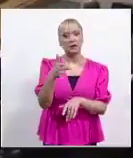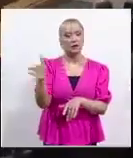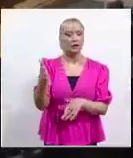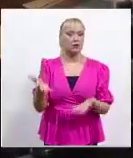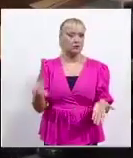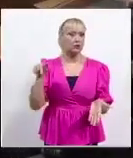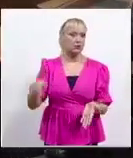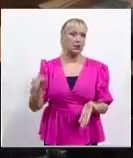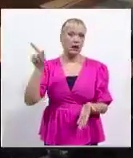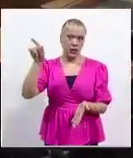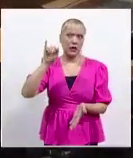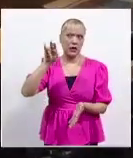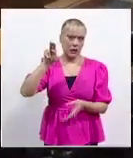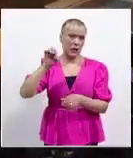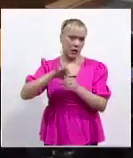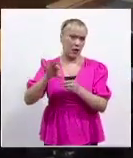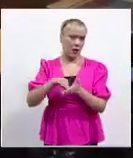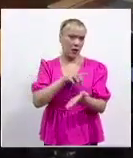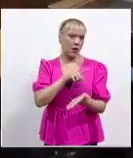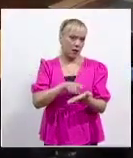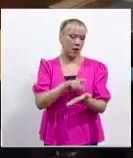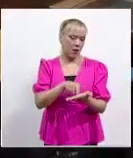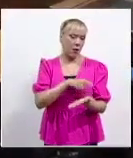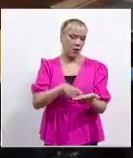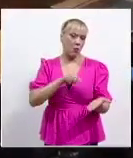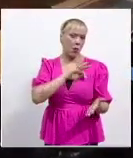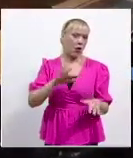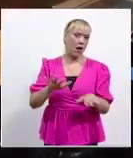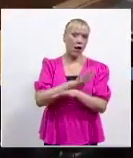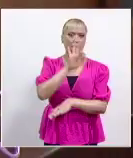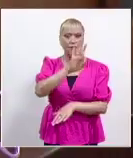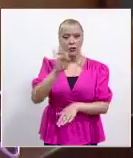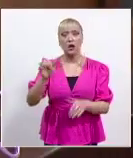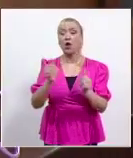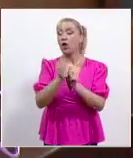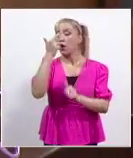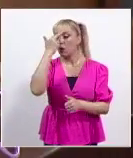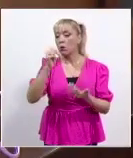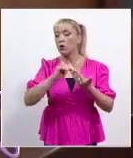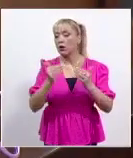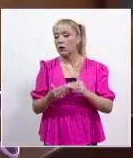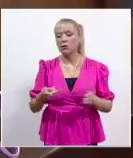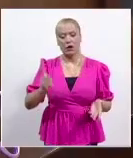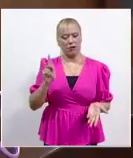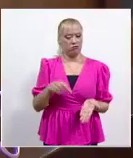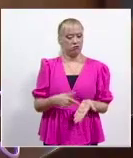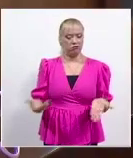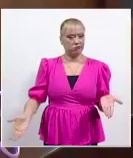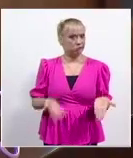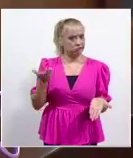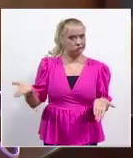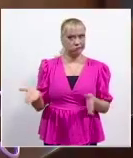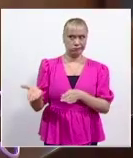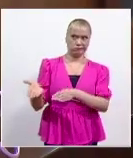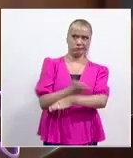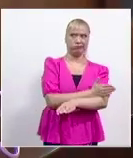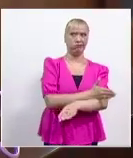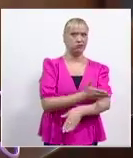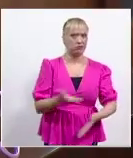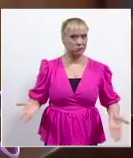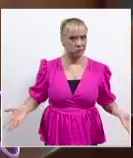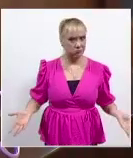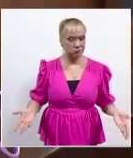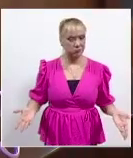plazos, pero solo en casos excepcionales y plenamente justificados. Desde mi punto de vista, la anticipación de los plazos